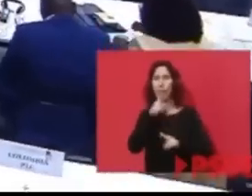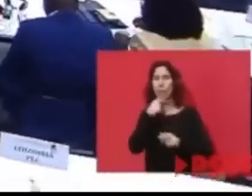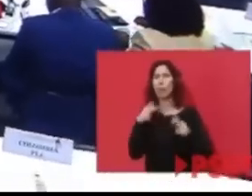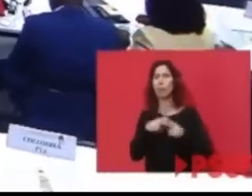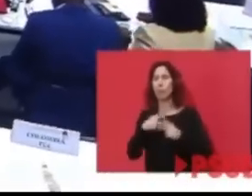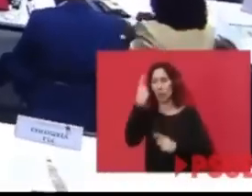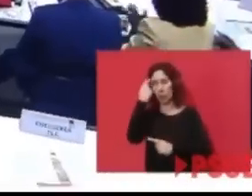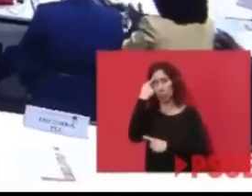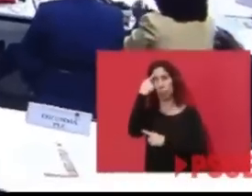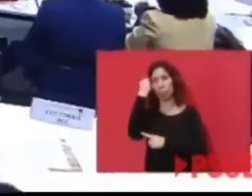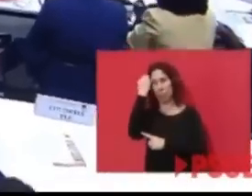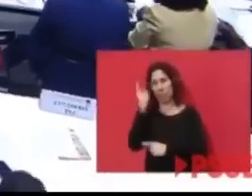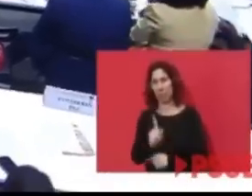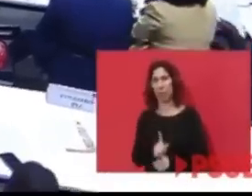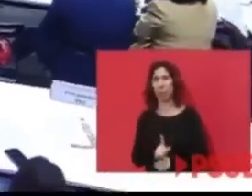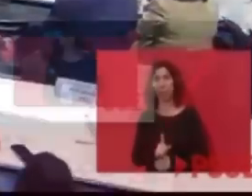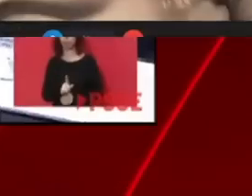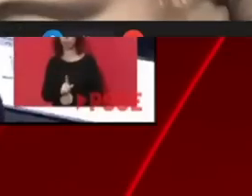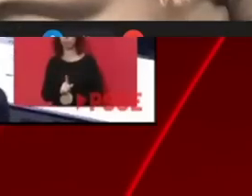del Tito Berni como el papá.